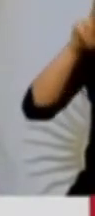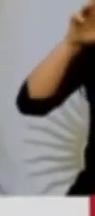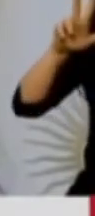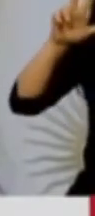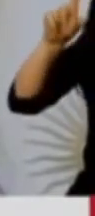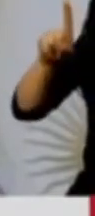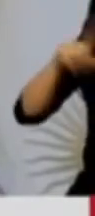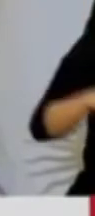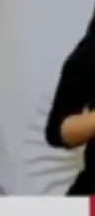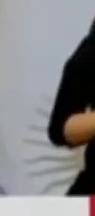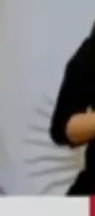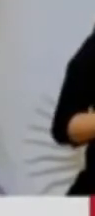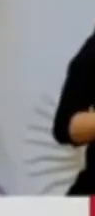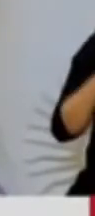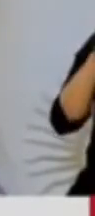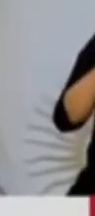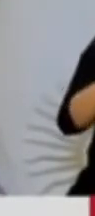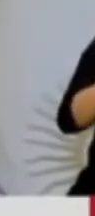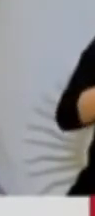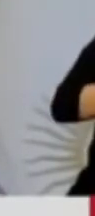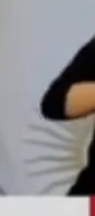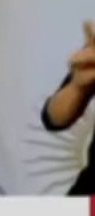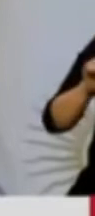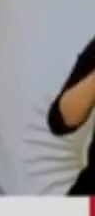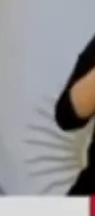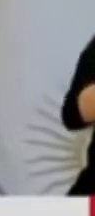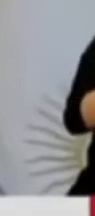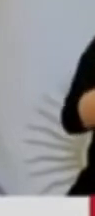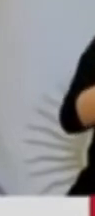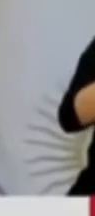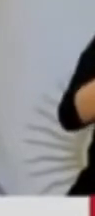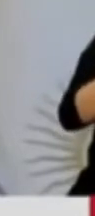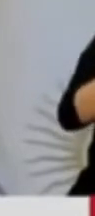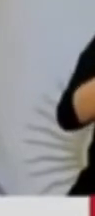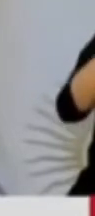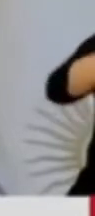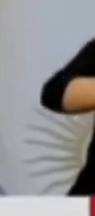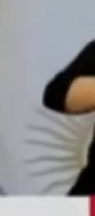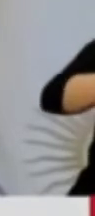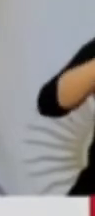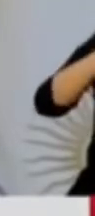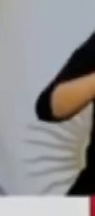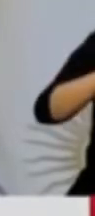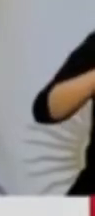24.331, no resultando aplicables a estos efectos las limitaciones y condiciones